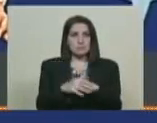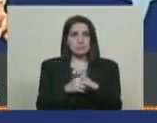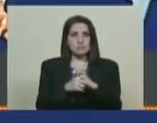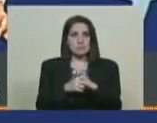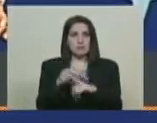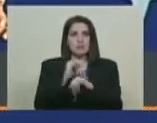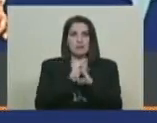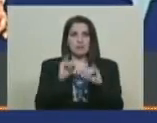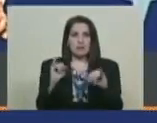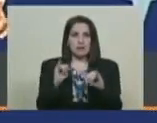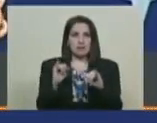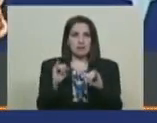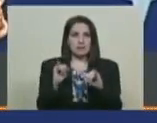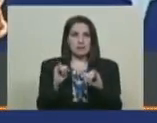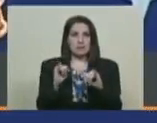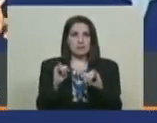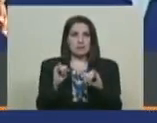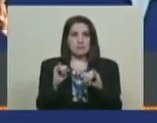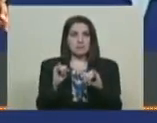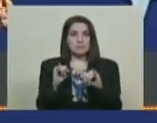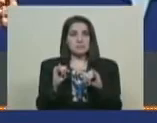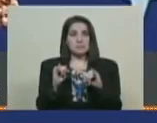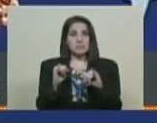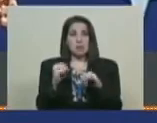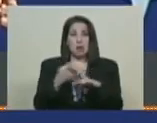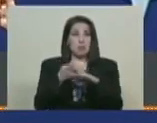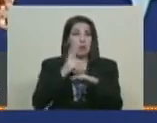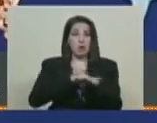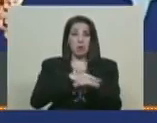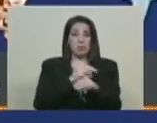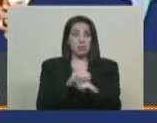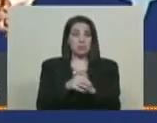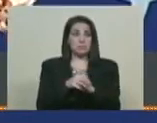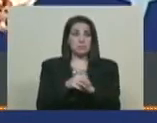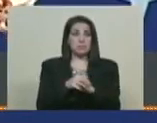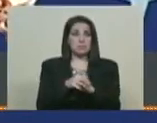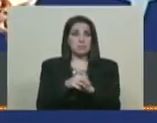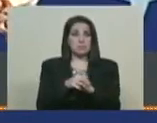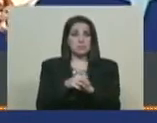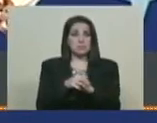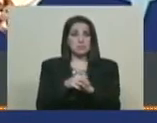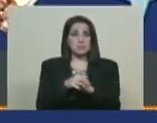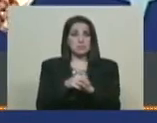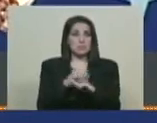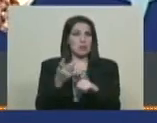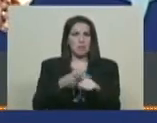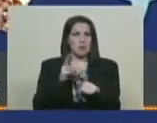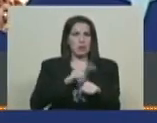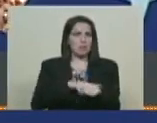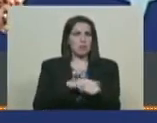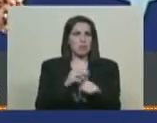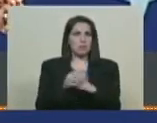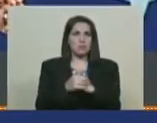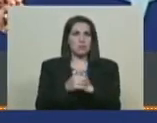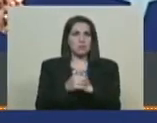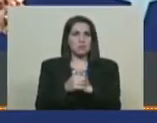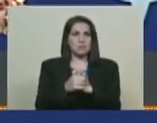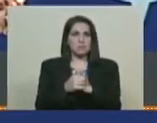Terminó Ramos Alup en lo peor. En lo peor.